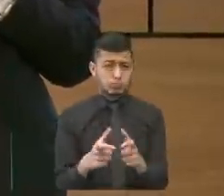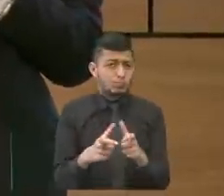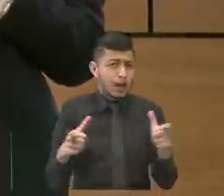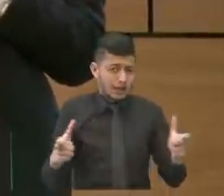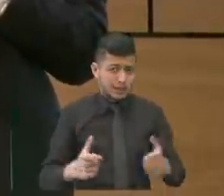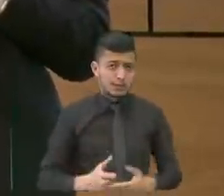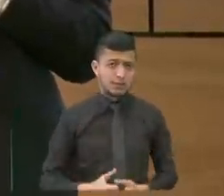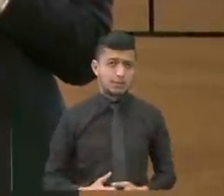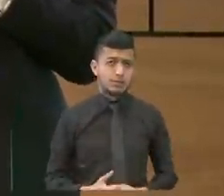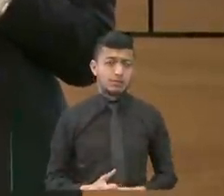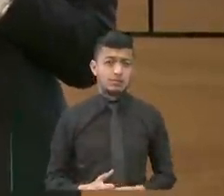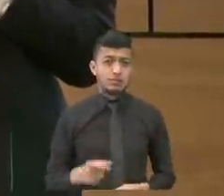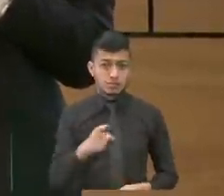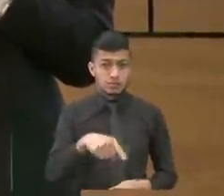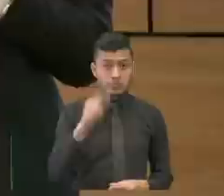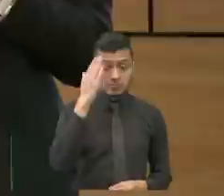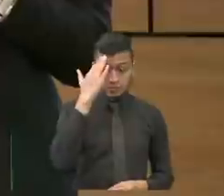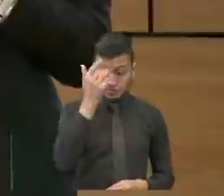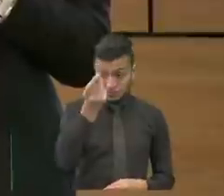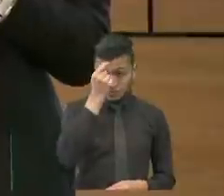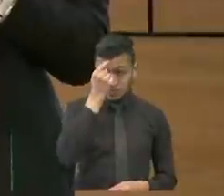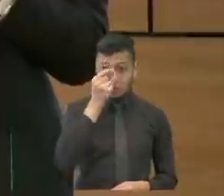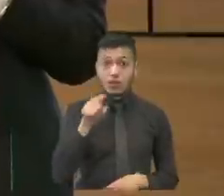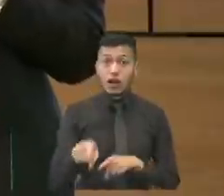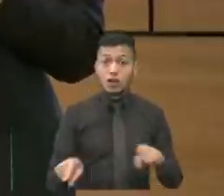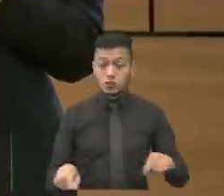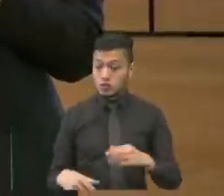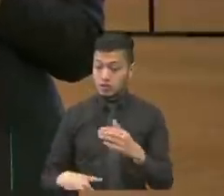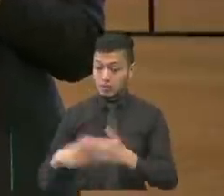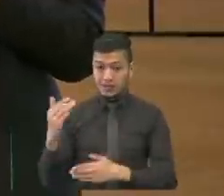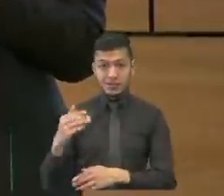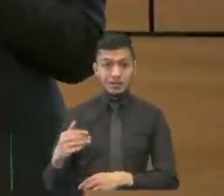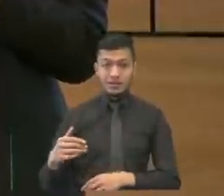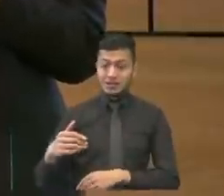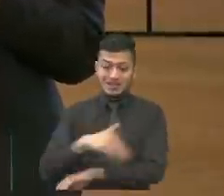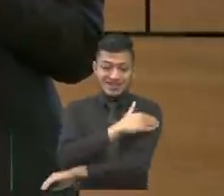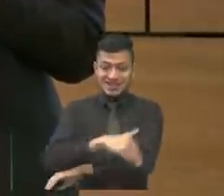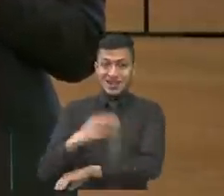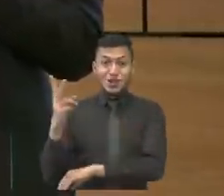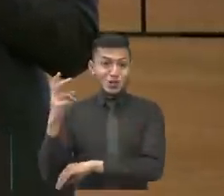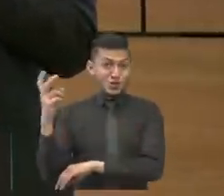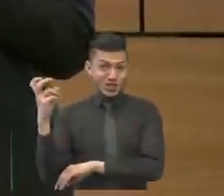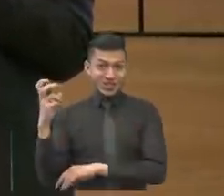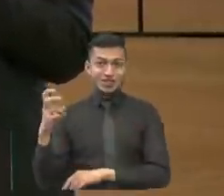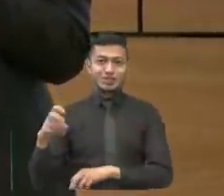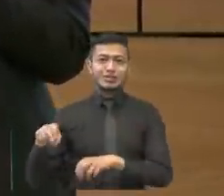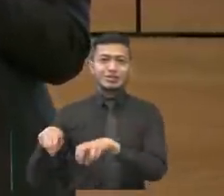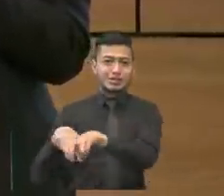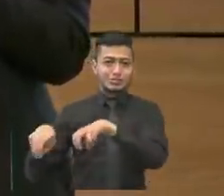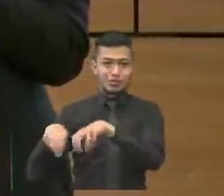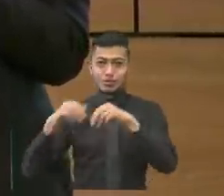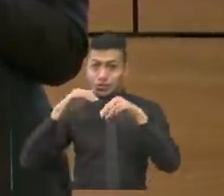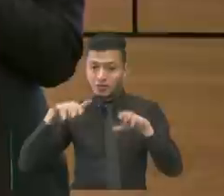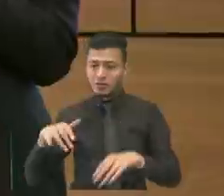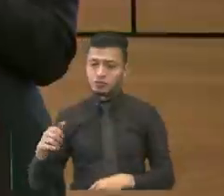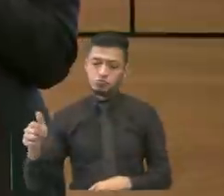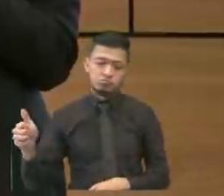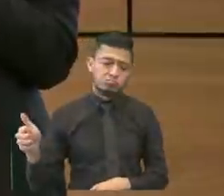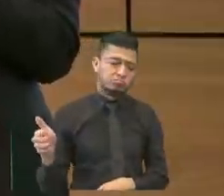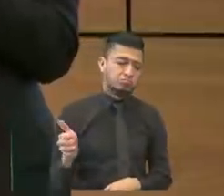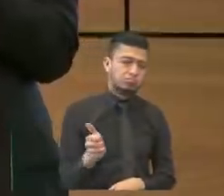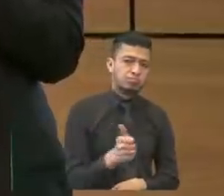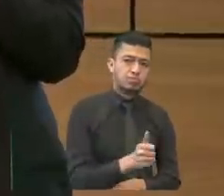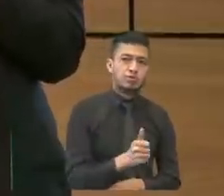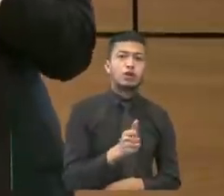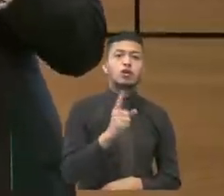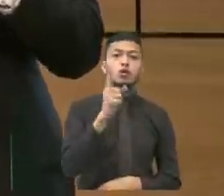Recuerden que los viajes que se originan en la 200, en transporte público, un tercio va a llegar hasta la 100 y otro tercio va